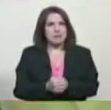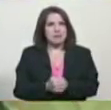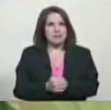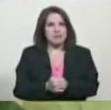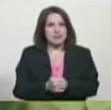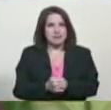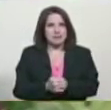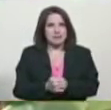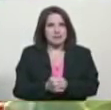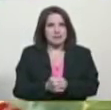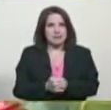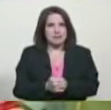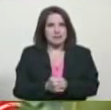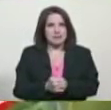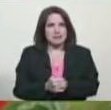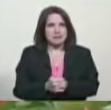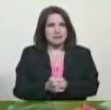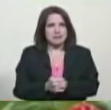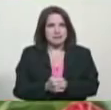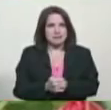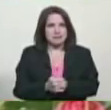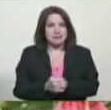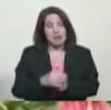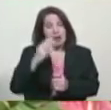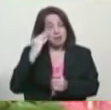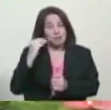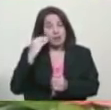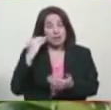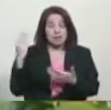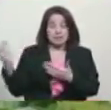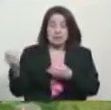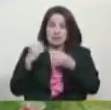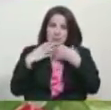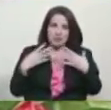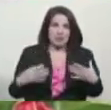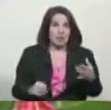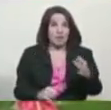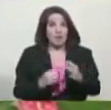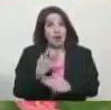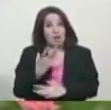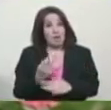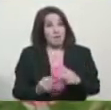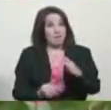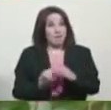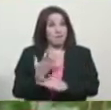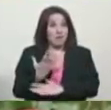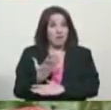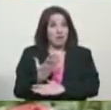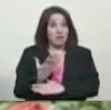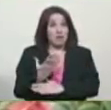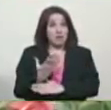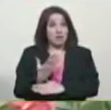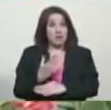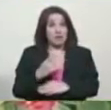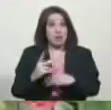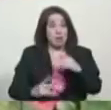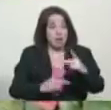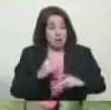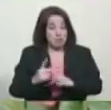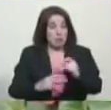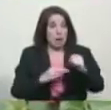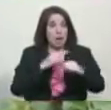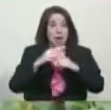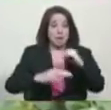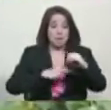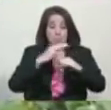Así es, presidente. Bueno, con esta experiencia hermosa, con estas flores que cada vez exportamos en mayor cantidad, con estas papas que se